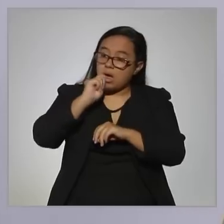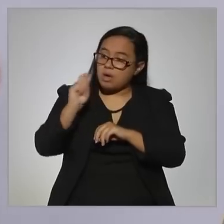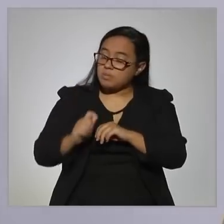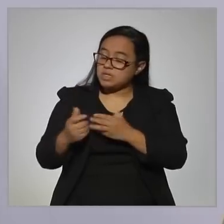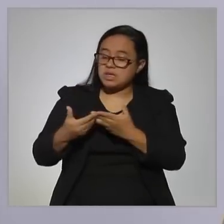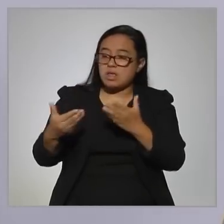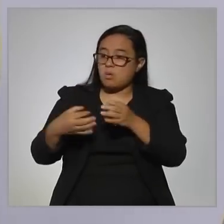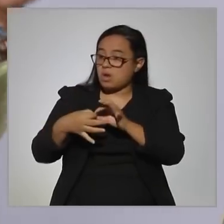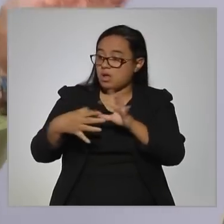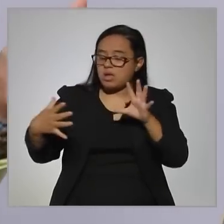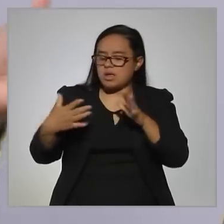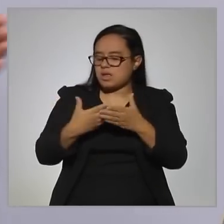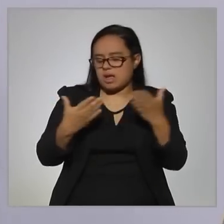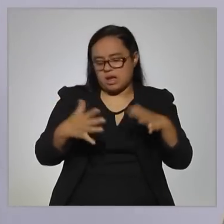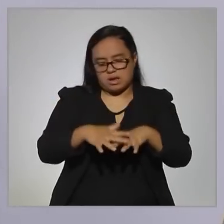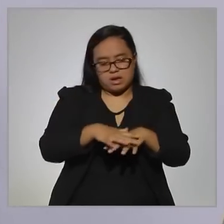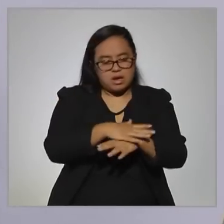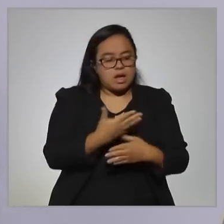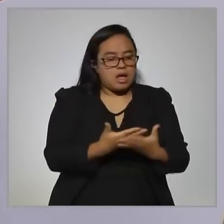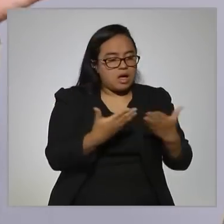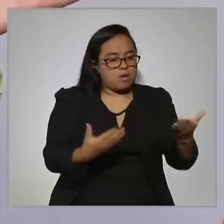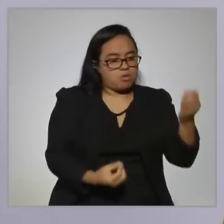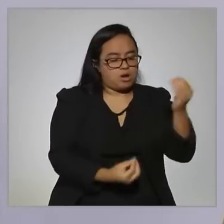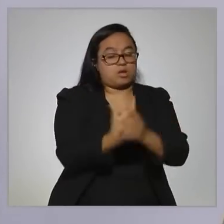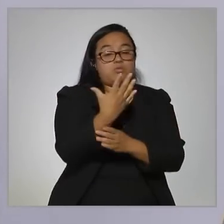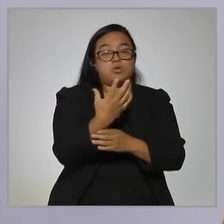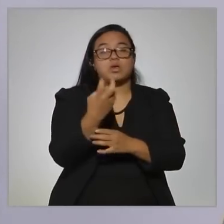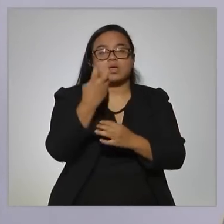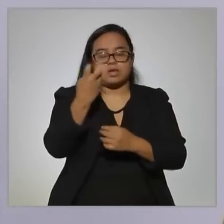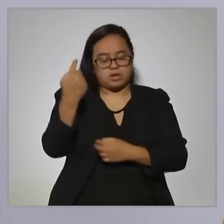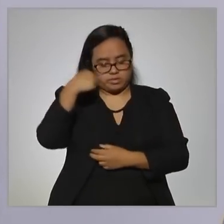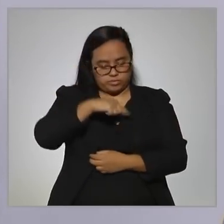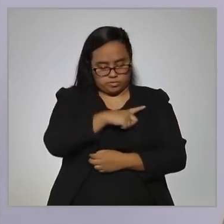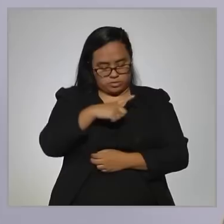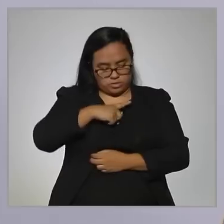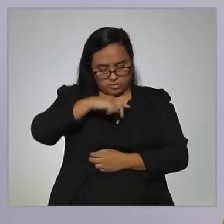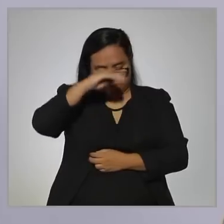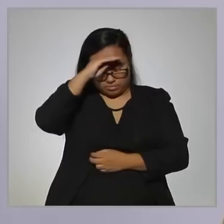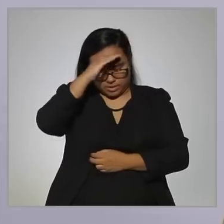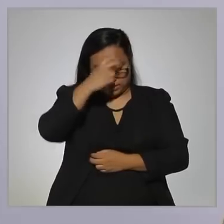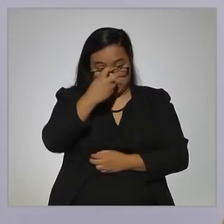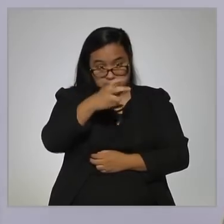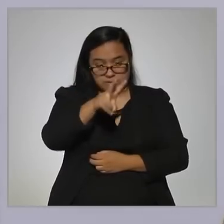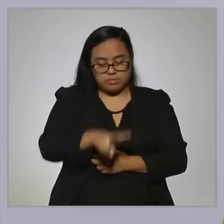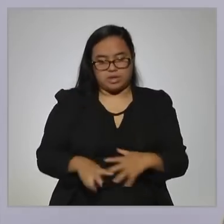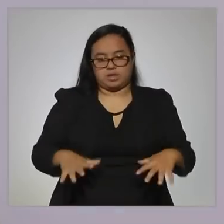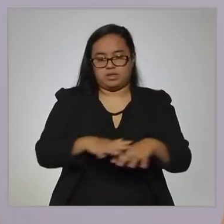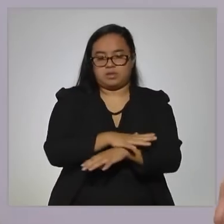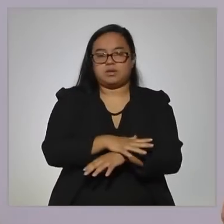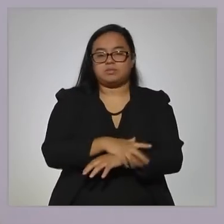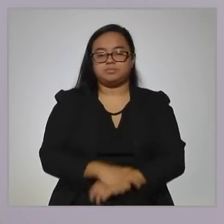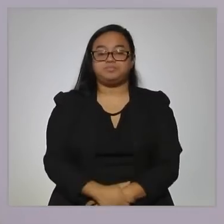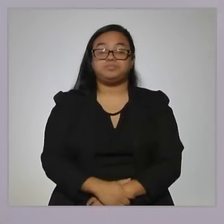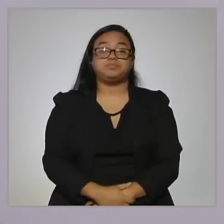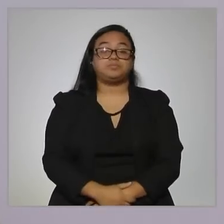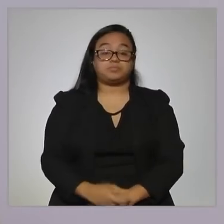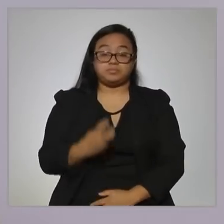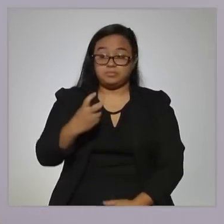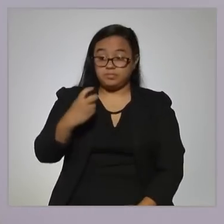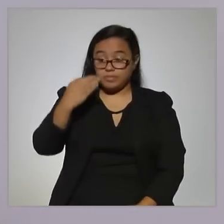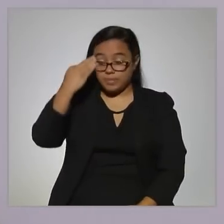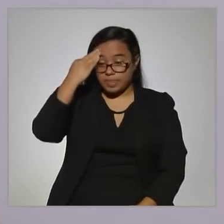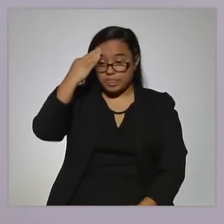soy, pero voy a transitar algo nuevo y desde ahí me replantearía también mi propia realidad. Así es podría decirse un momento